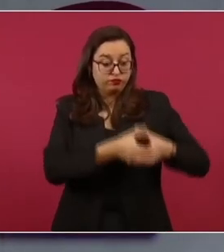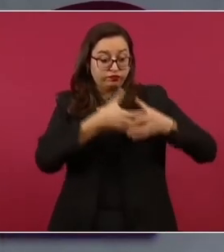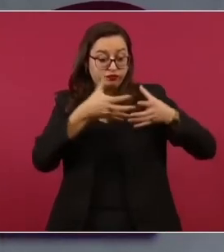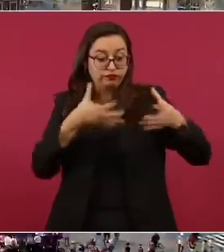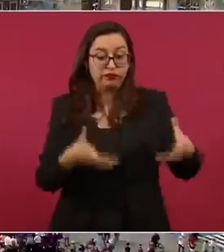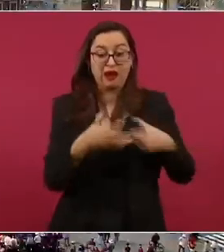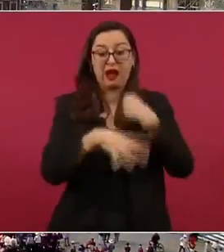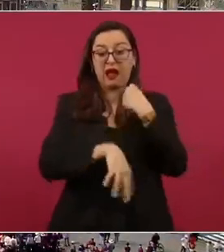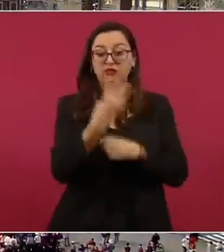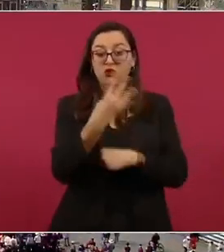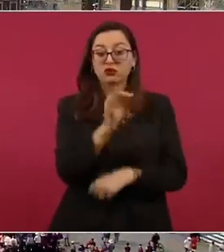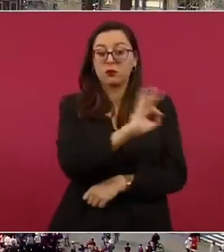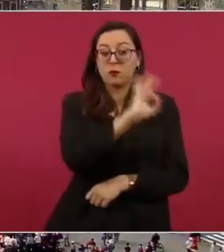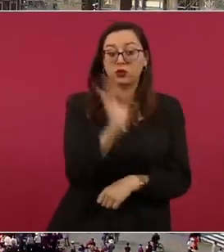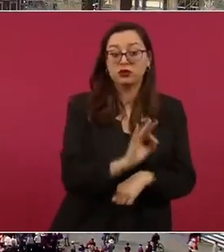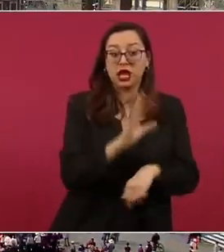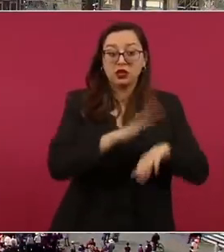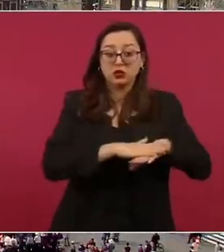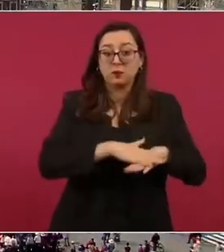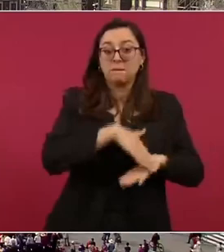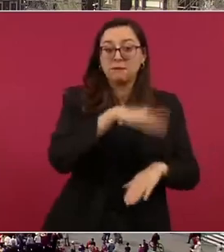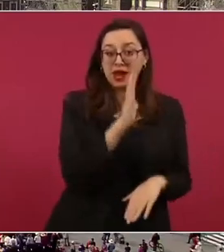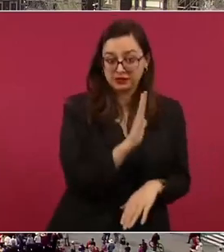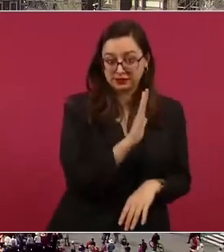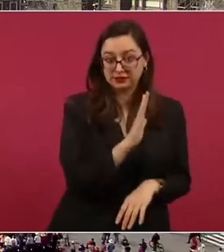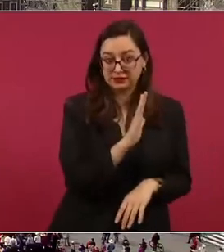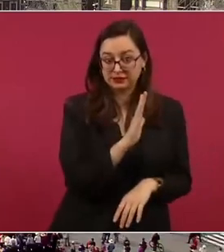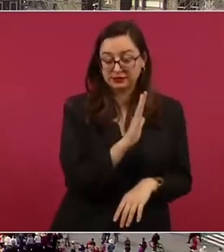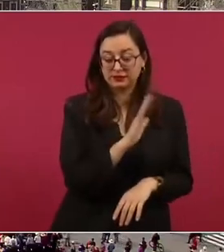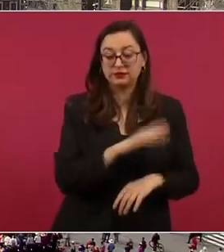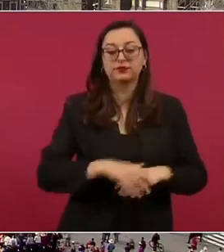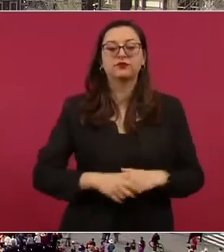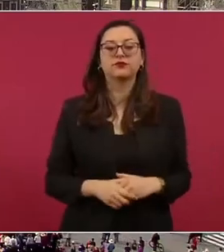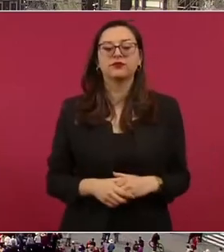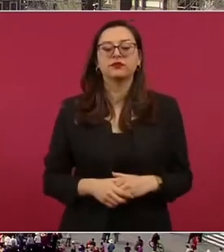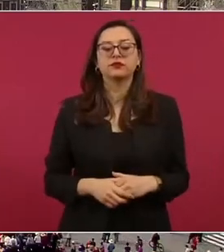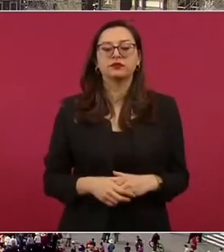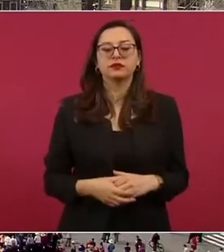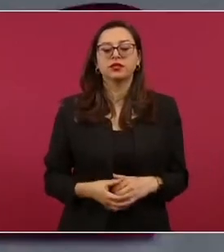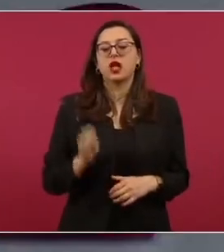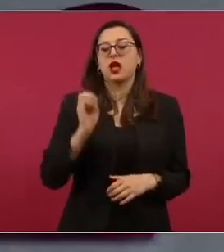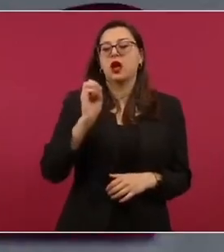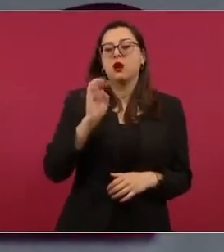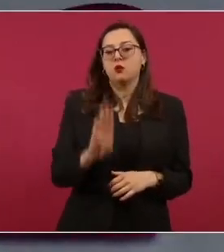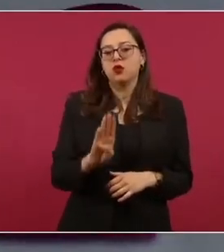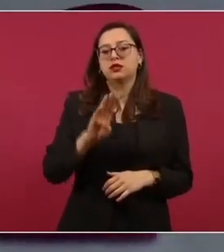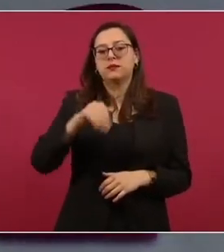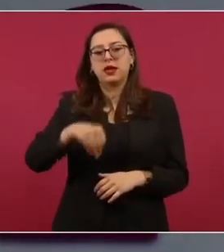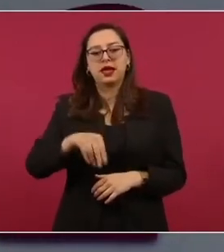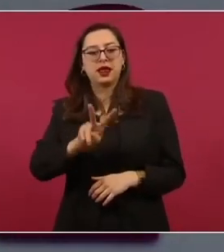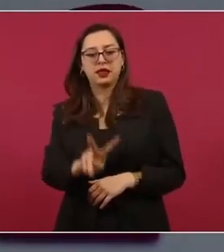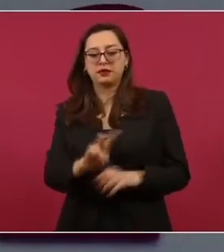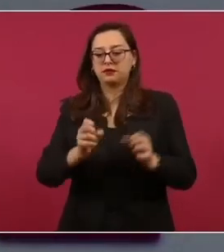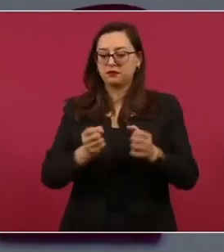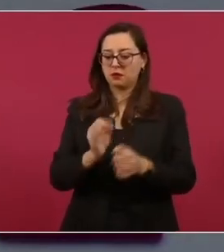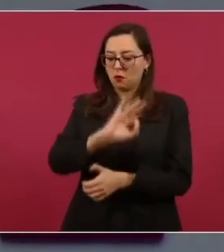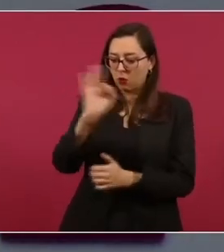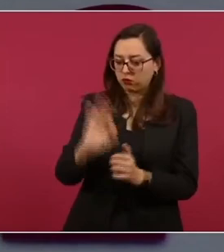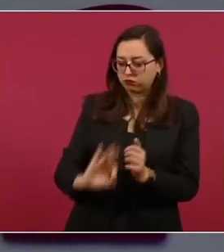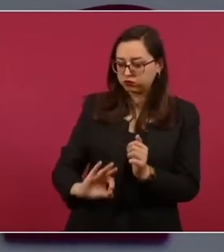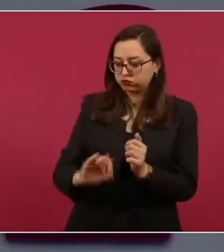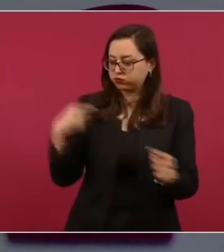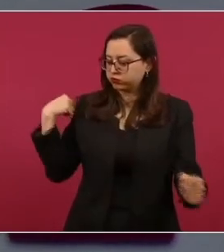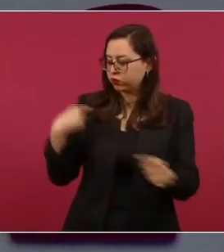14%. El índice de la Bolsa de Valores ha crecido durante